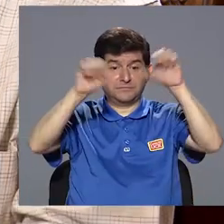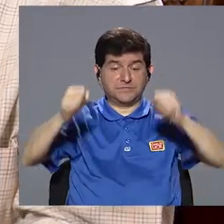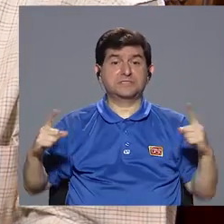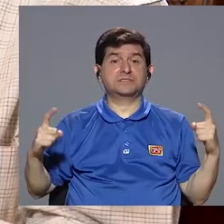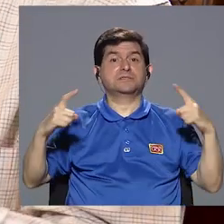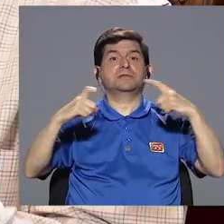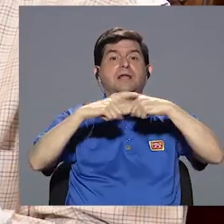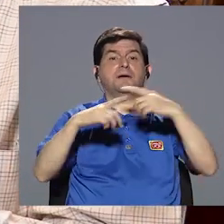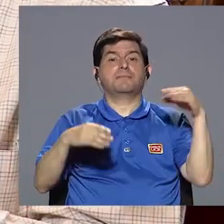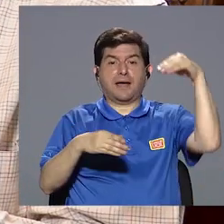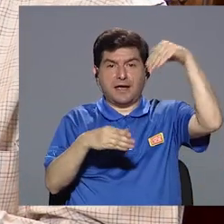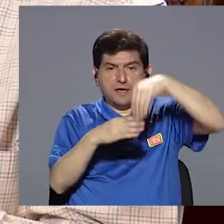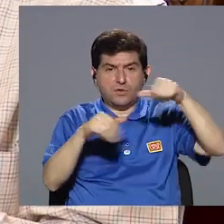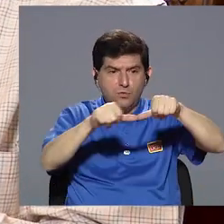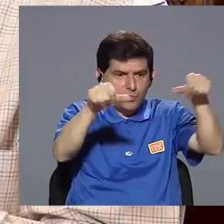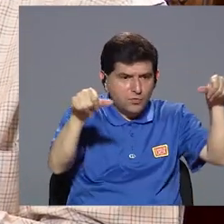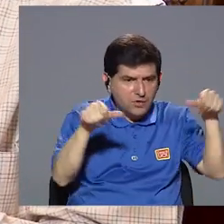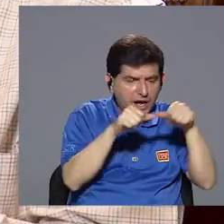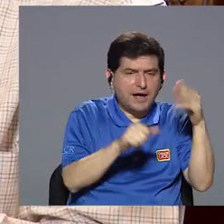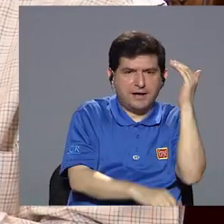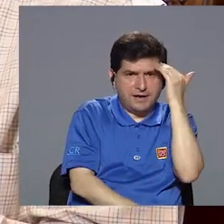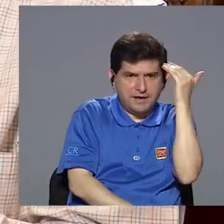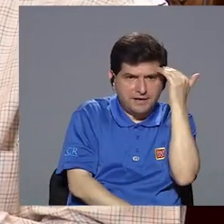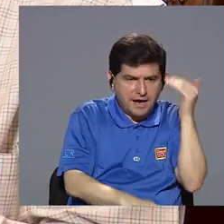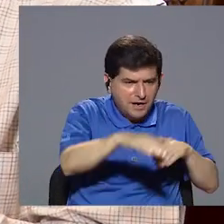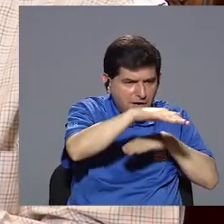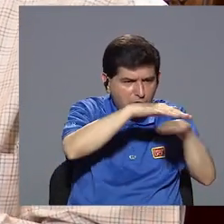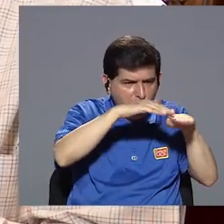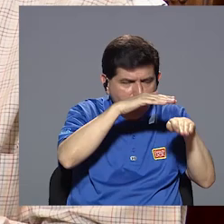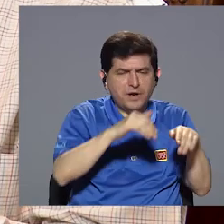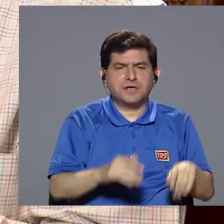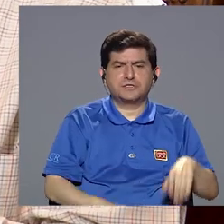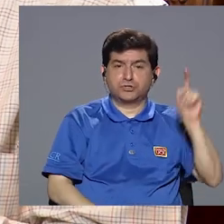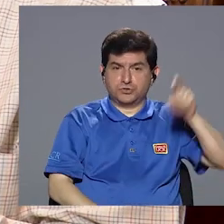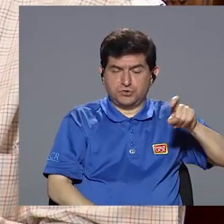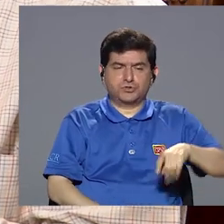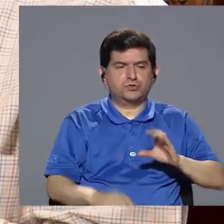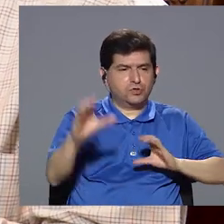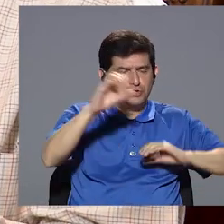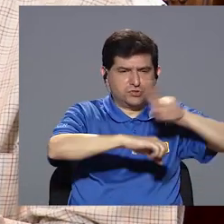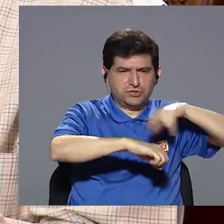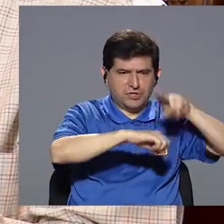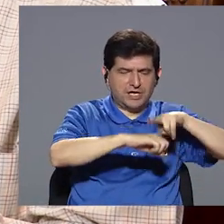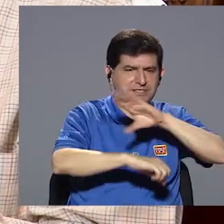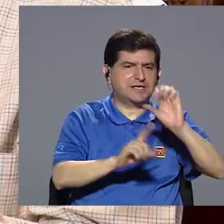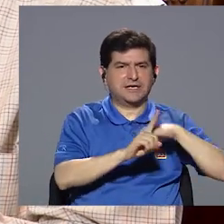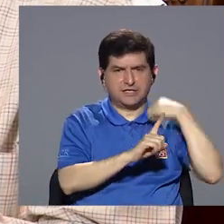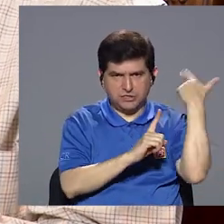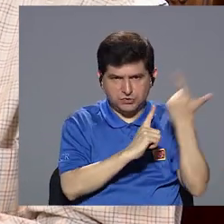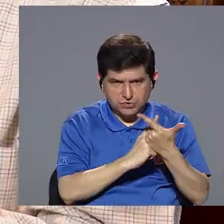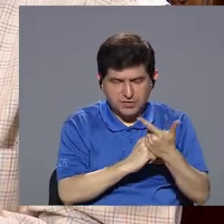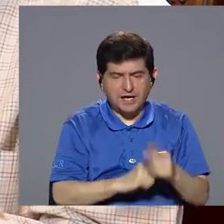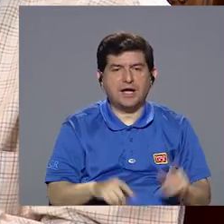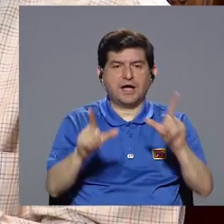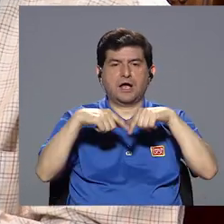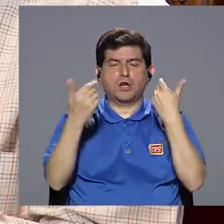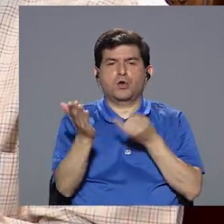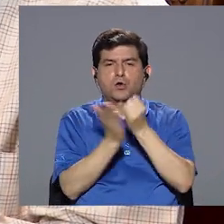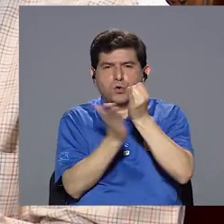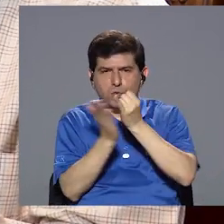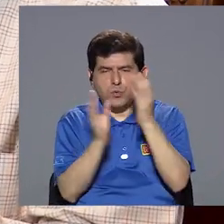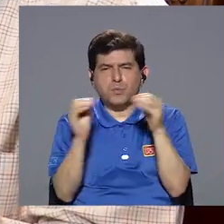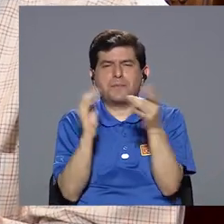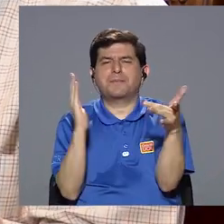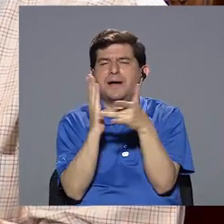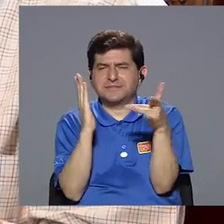complejo que incluye un sector que genera conocimiento básico fundamental tanto en ciencias naturales como sociales un sector de